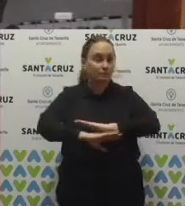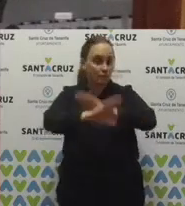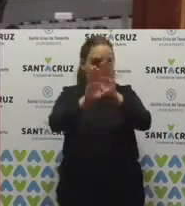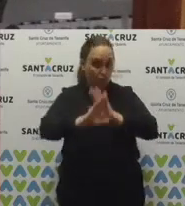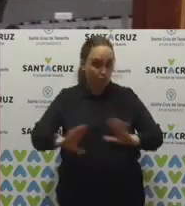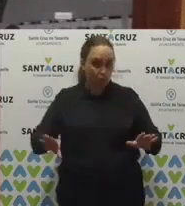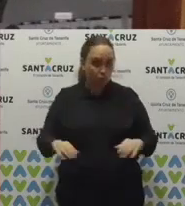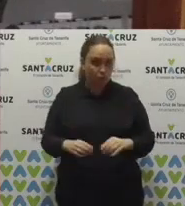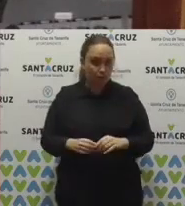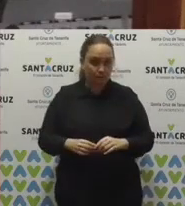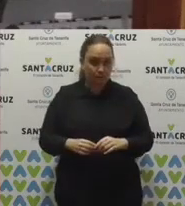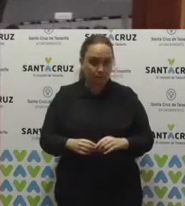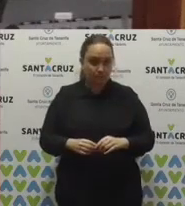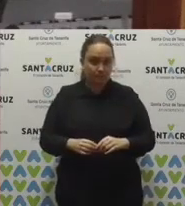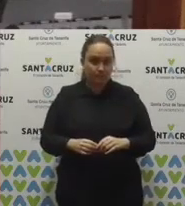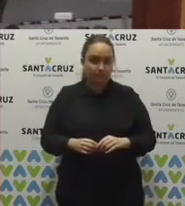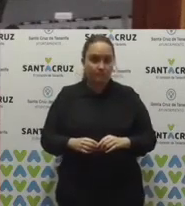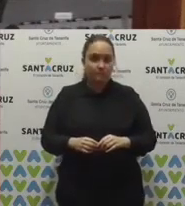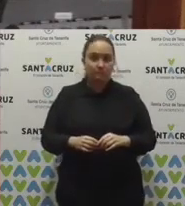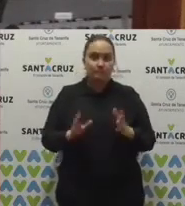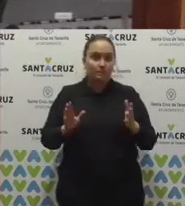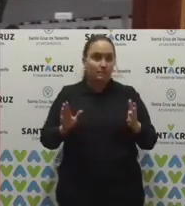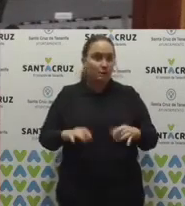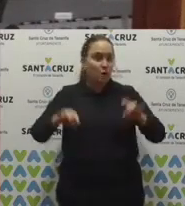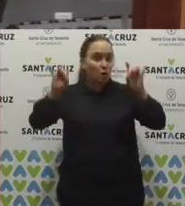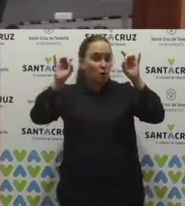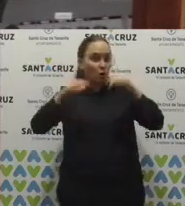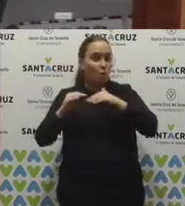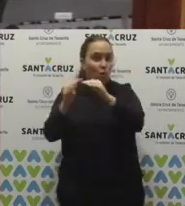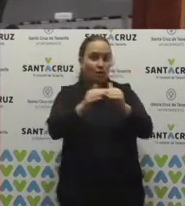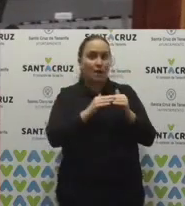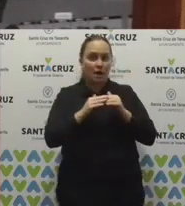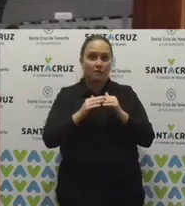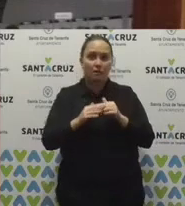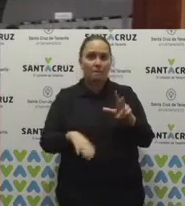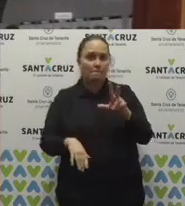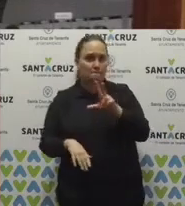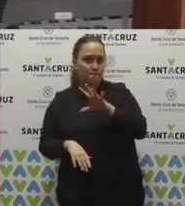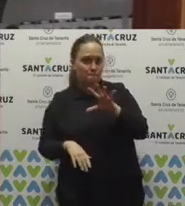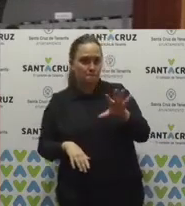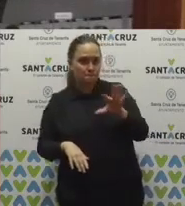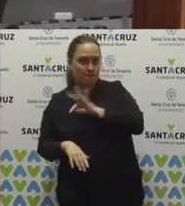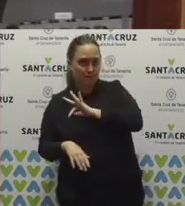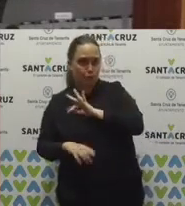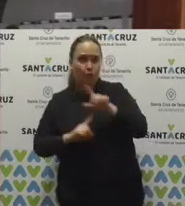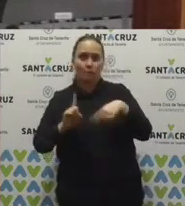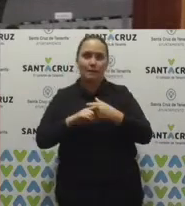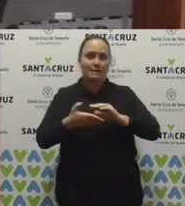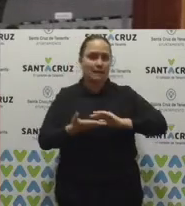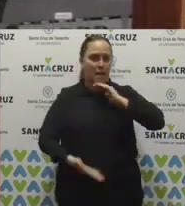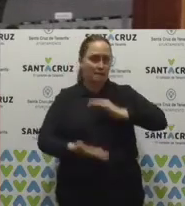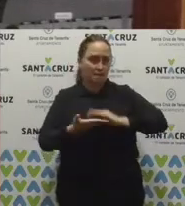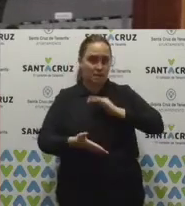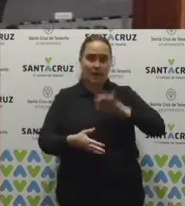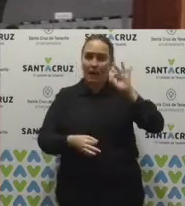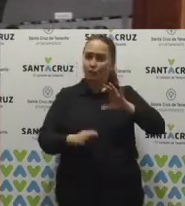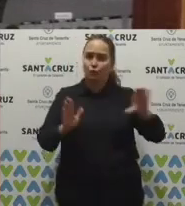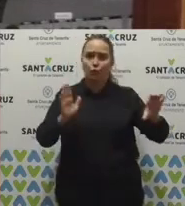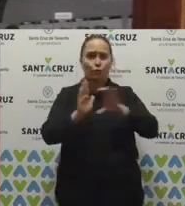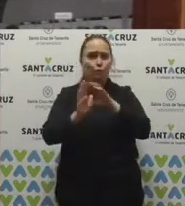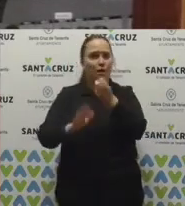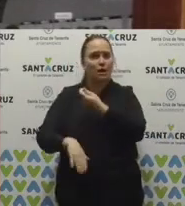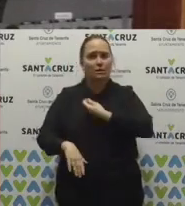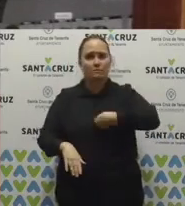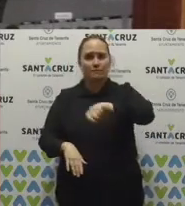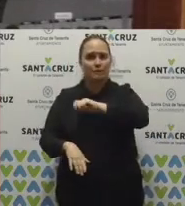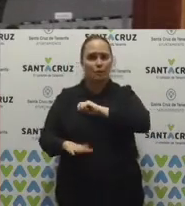pues igualdad mérito y capacidad son los principios básicos que consagra la constitución española para acceder a